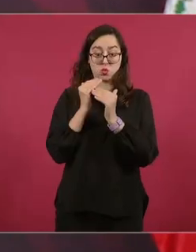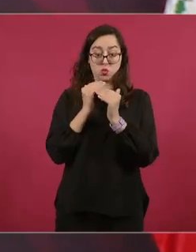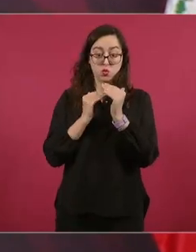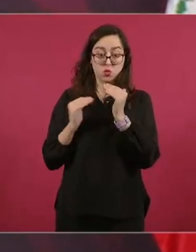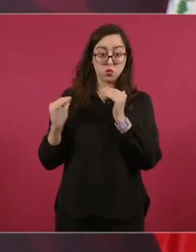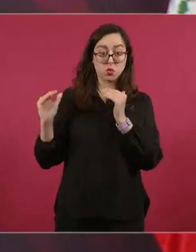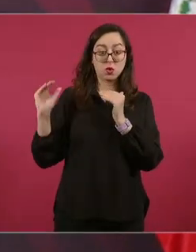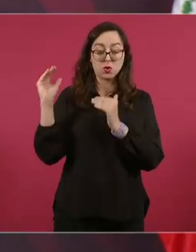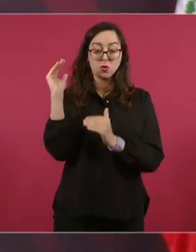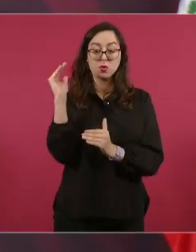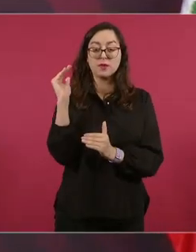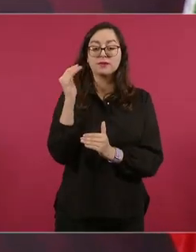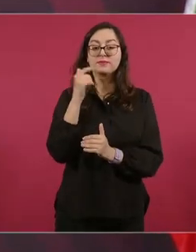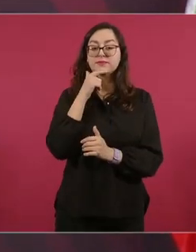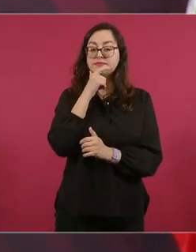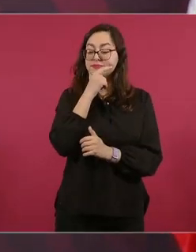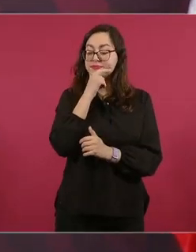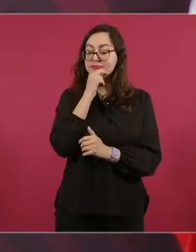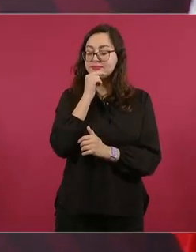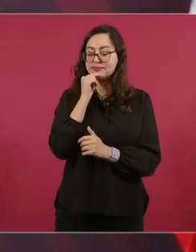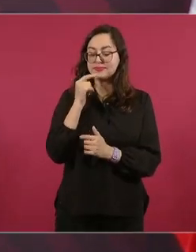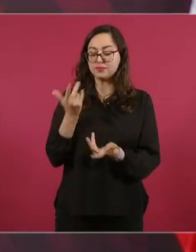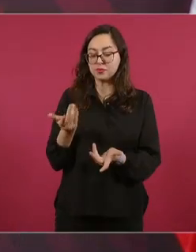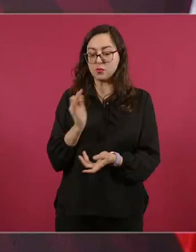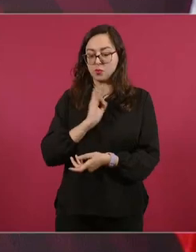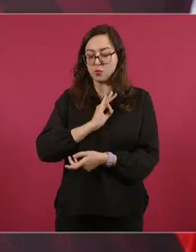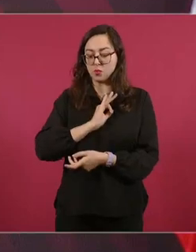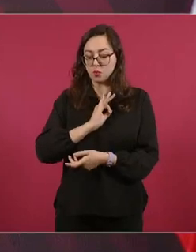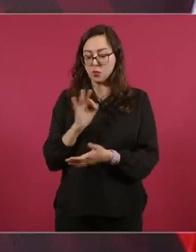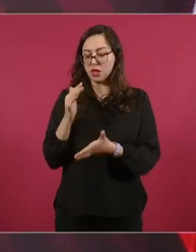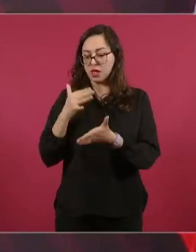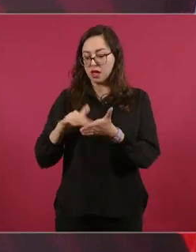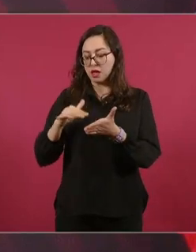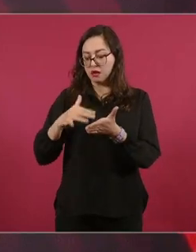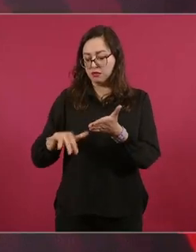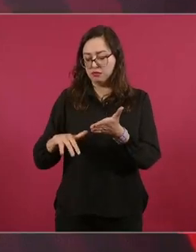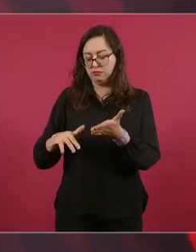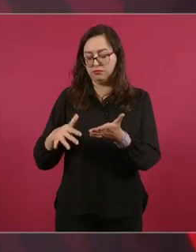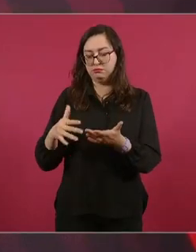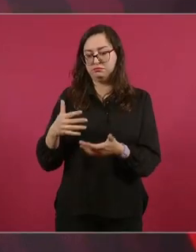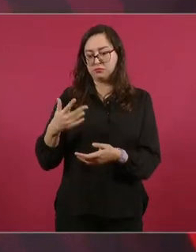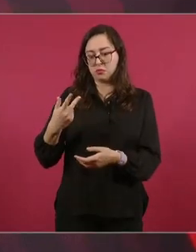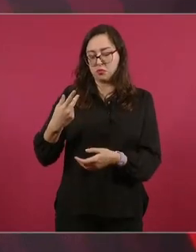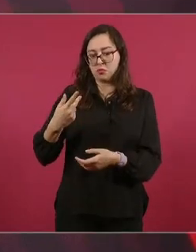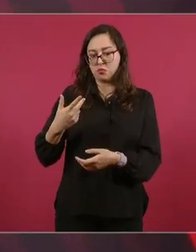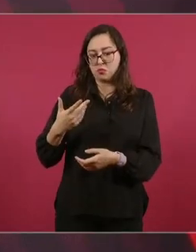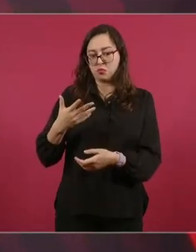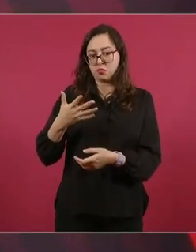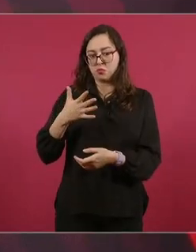al lector a fuentes propias o de otros autores,